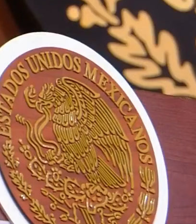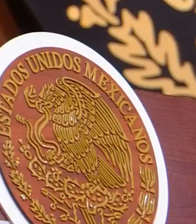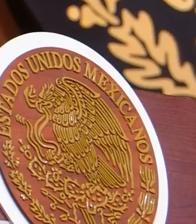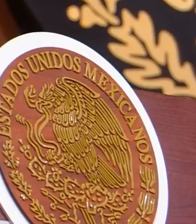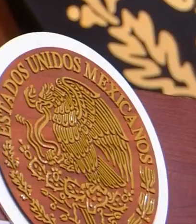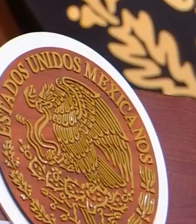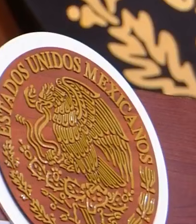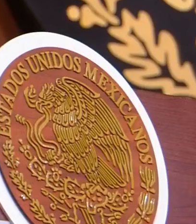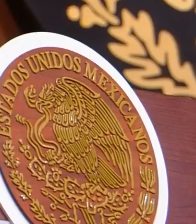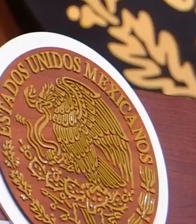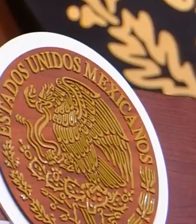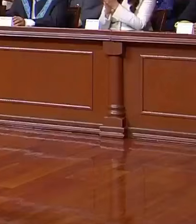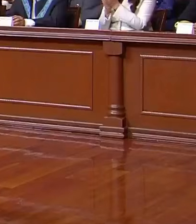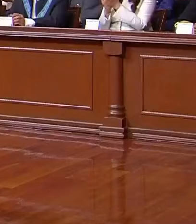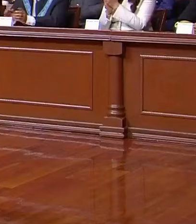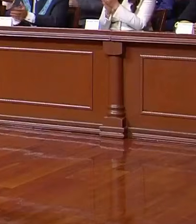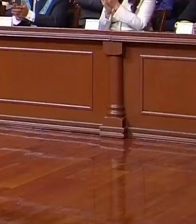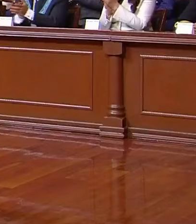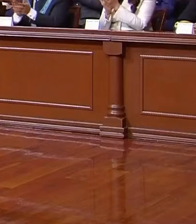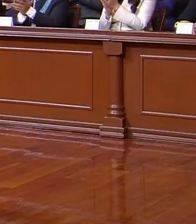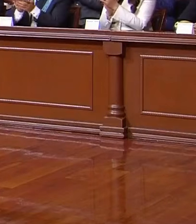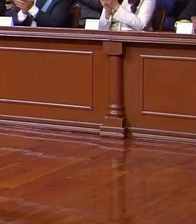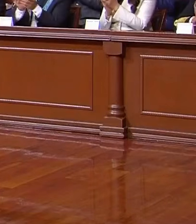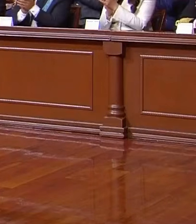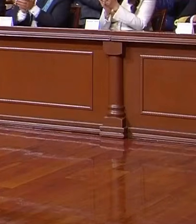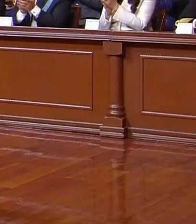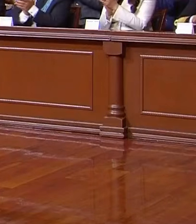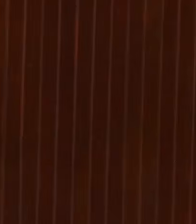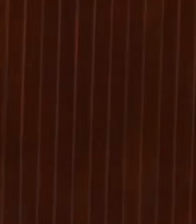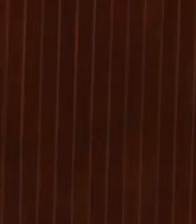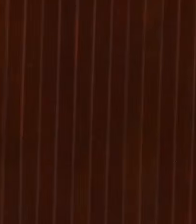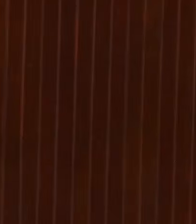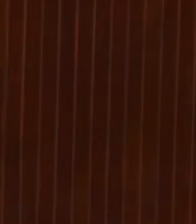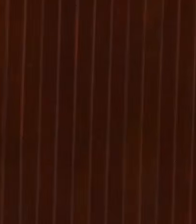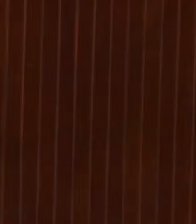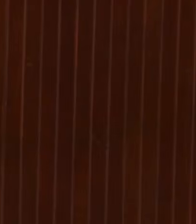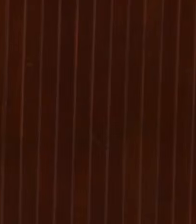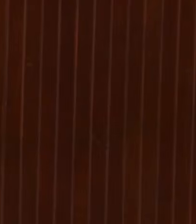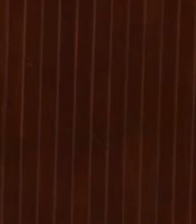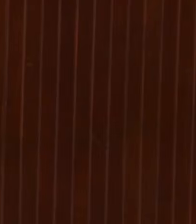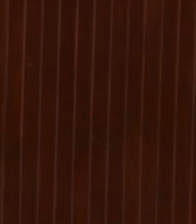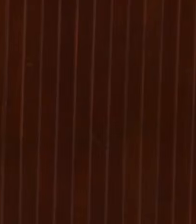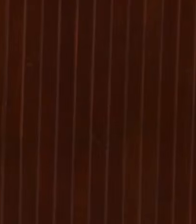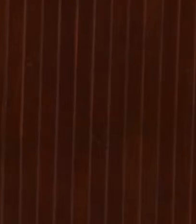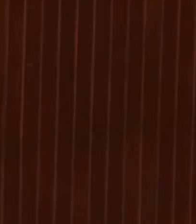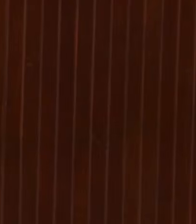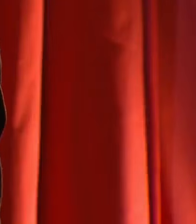una vivienda digna. 10. Protección y bienestar animal.